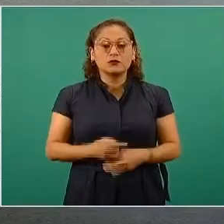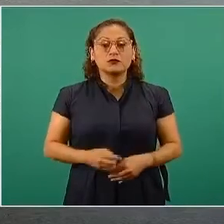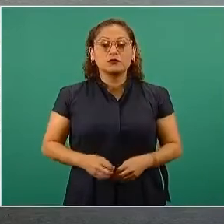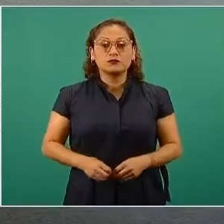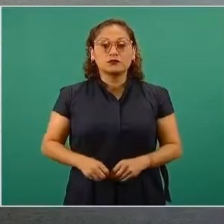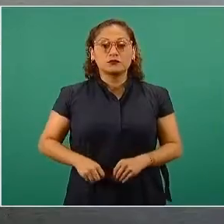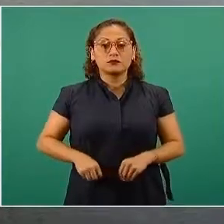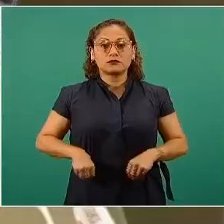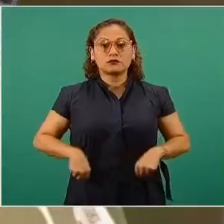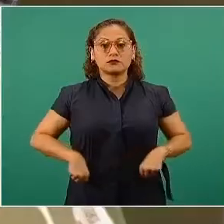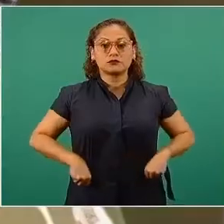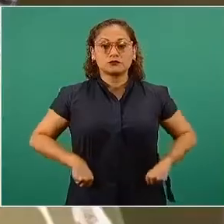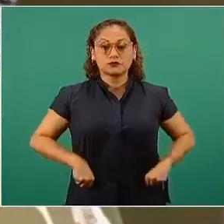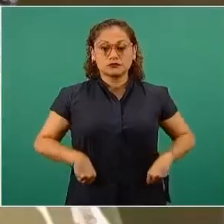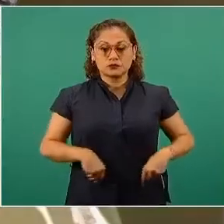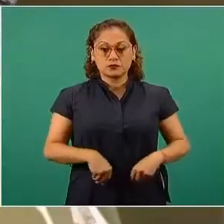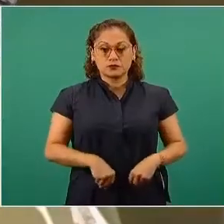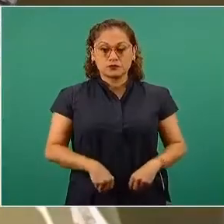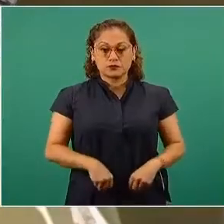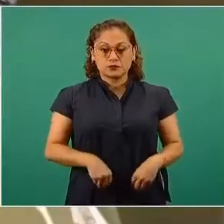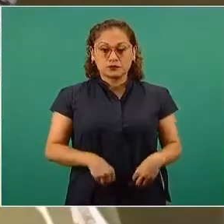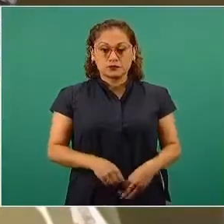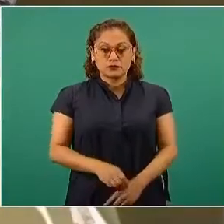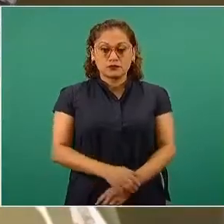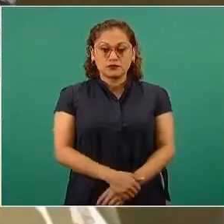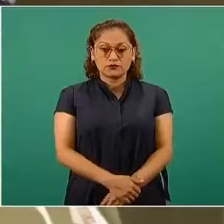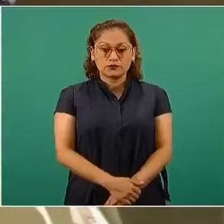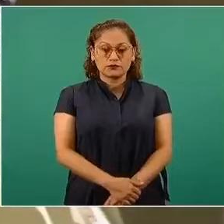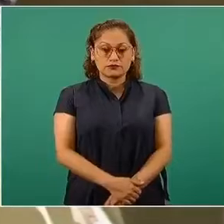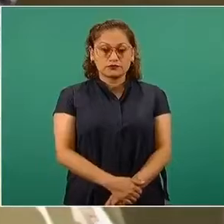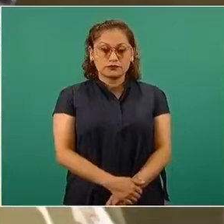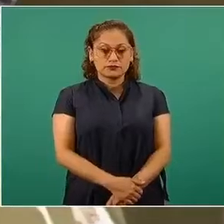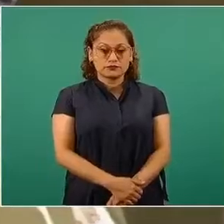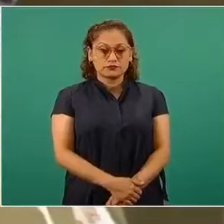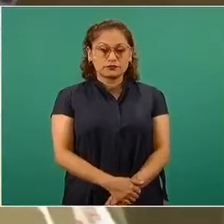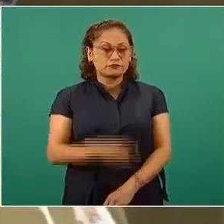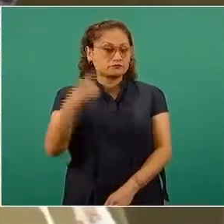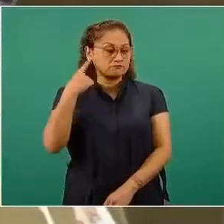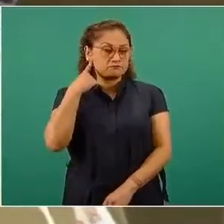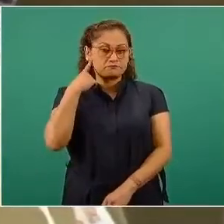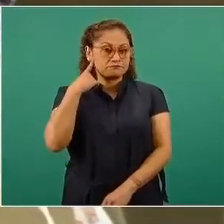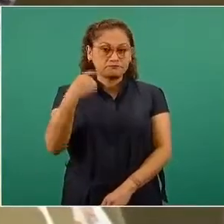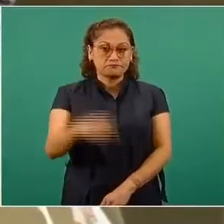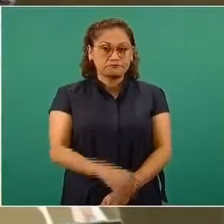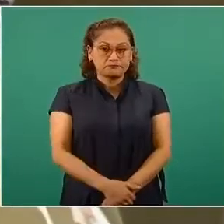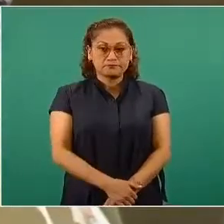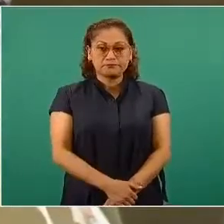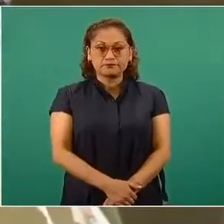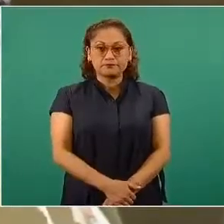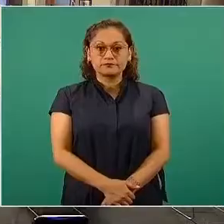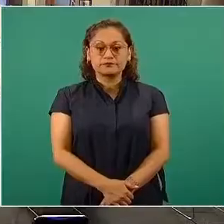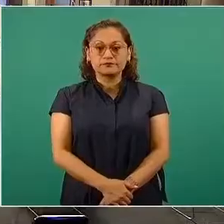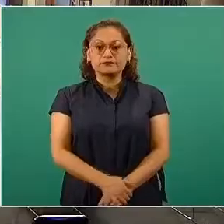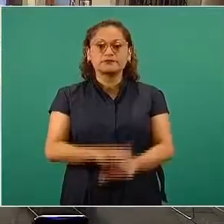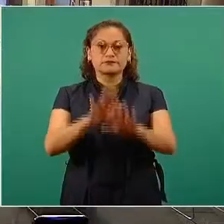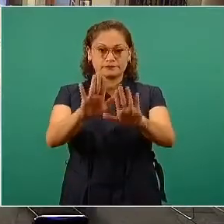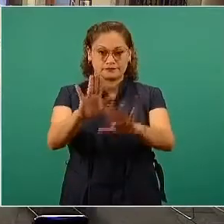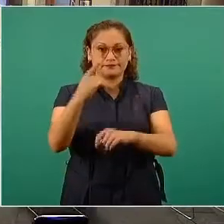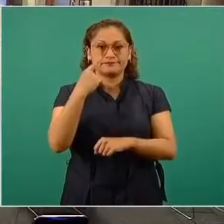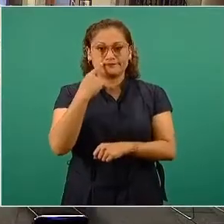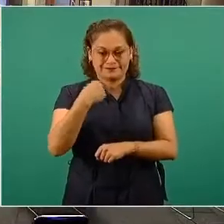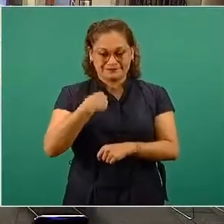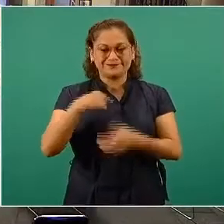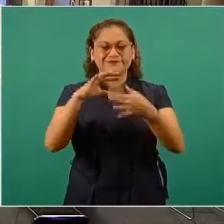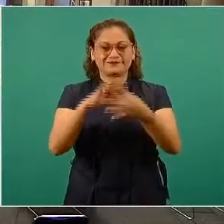la nación ya fueron vacunados, cuántos ya tienen el esquema completo o tienen al menos el medio esquema. Como le digo, los